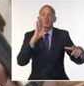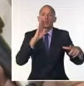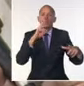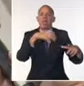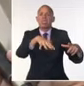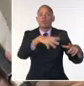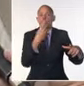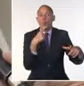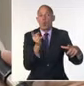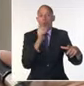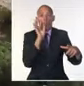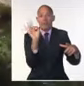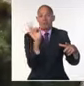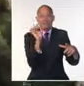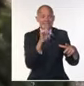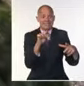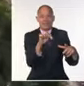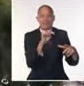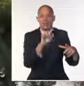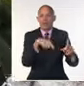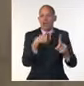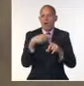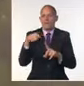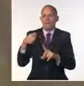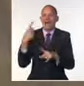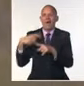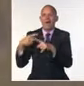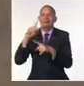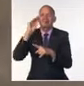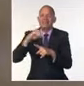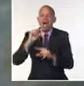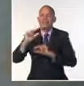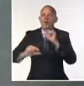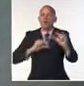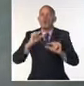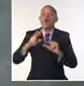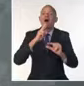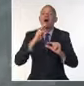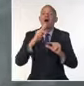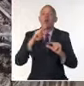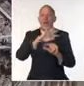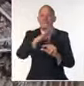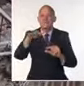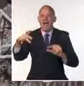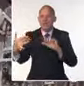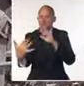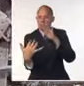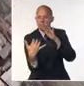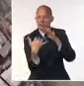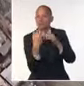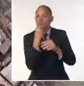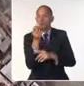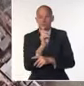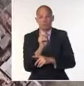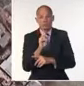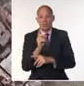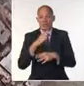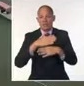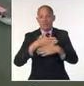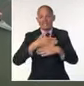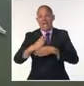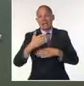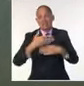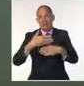segundo, detener la intrusión marina, que hoy es un problema y que sabemos que con obras que hagamos vamos a preservar el